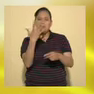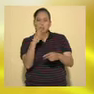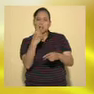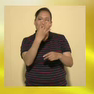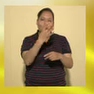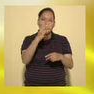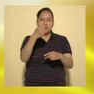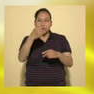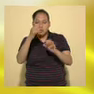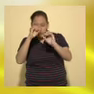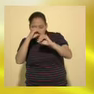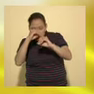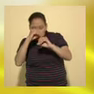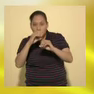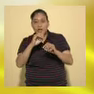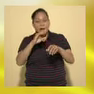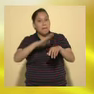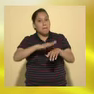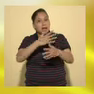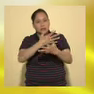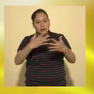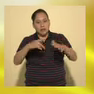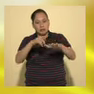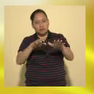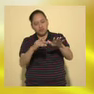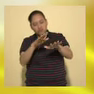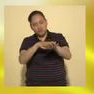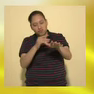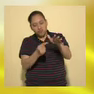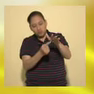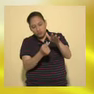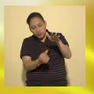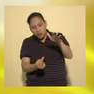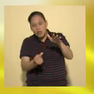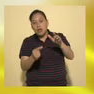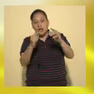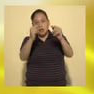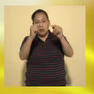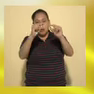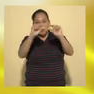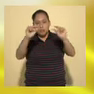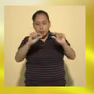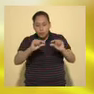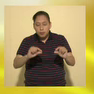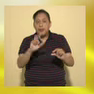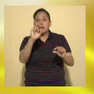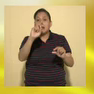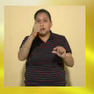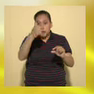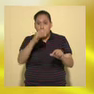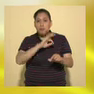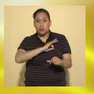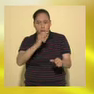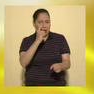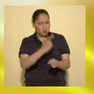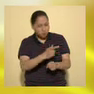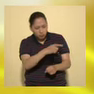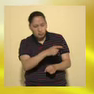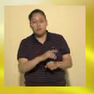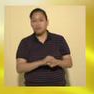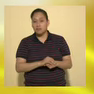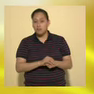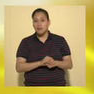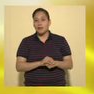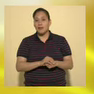4 o 6 elementos, el ampliado te puede detectar hasta 36 tipos de enfermedades. ¿Y de qué depende que se ponga, que se aplique? Del